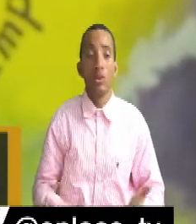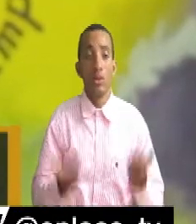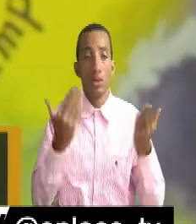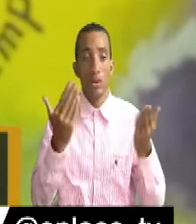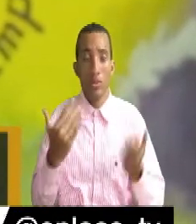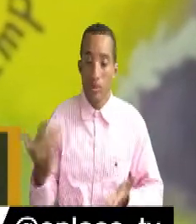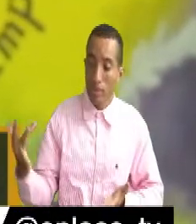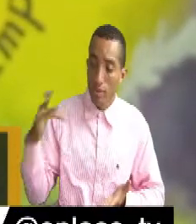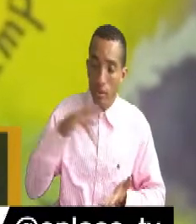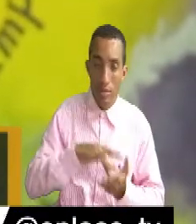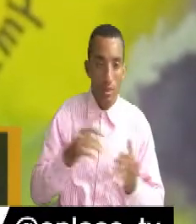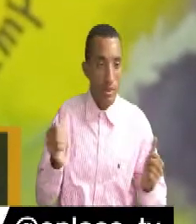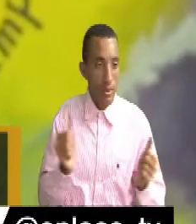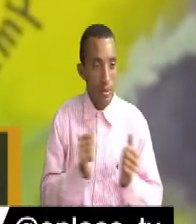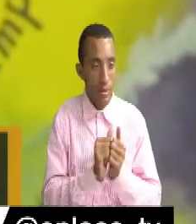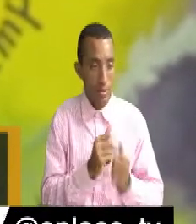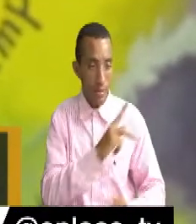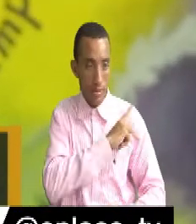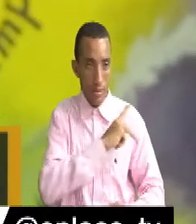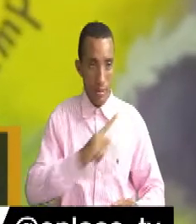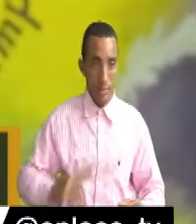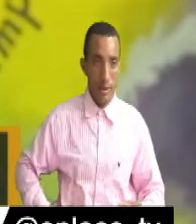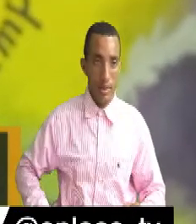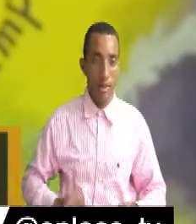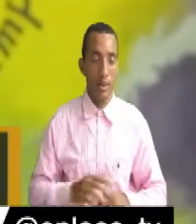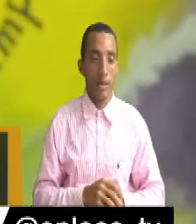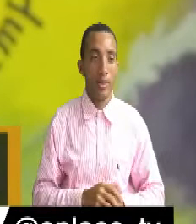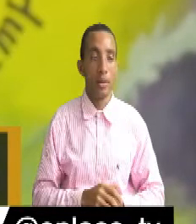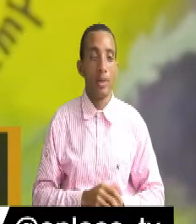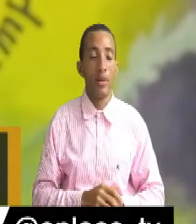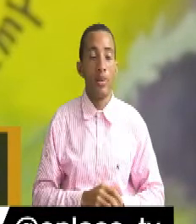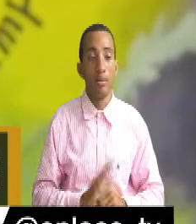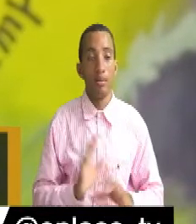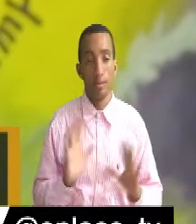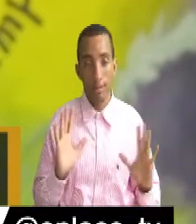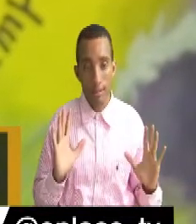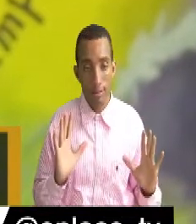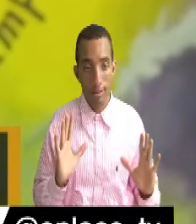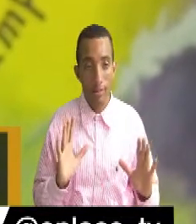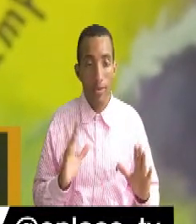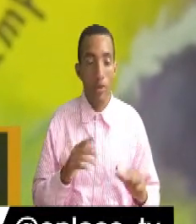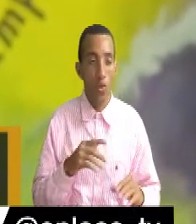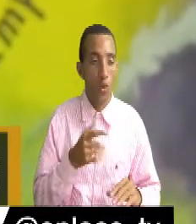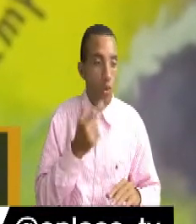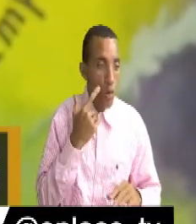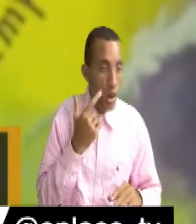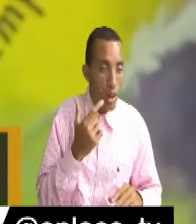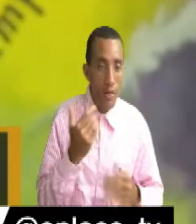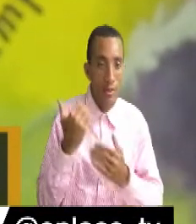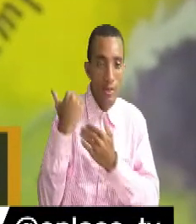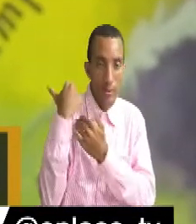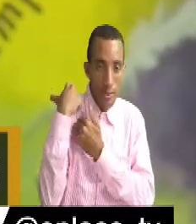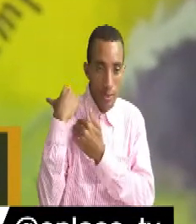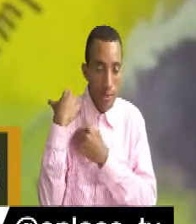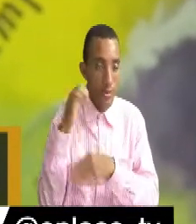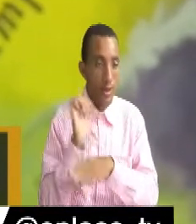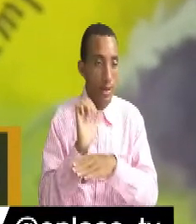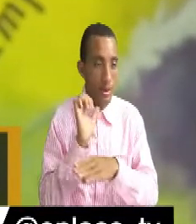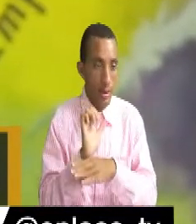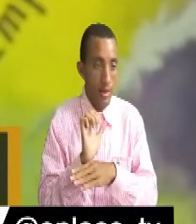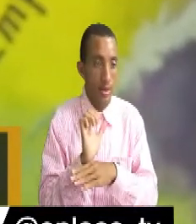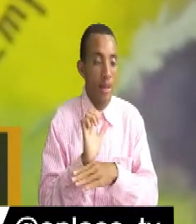el acompañamiento de la Personería Municipal, porque pues de alguna forma es un garante, ¿no? Y es un ente que nos permite